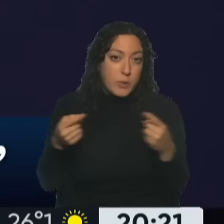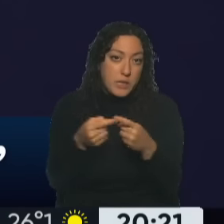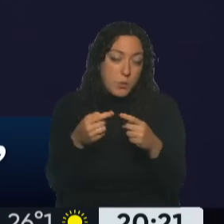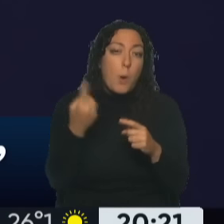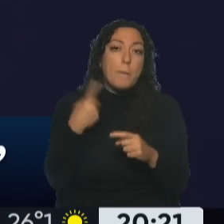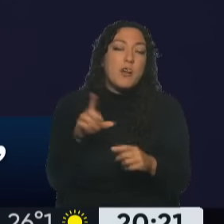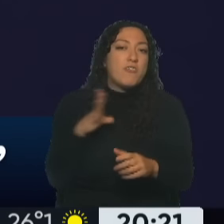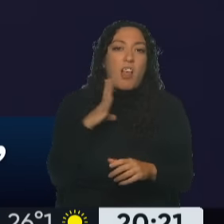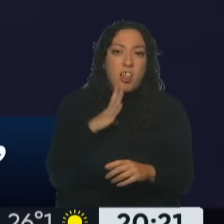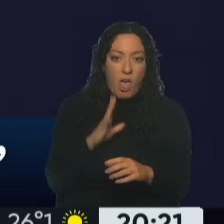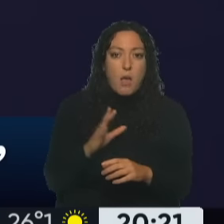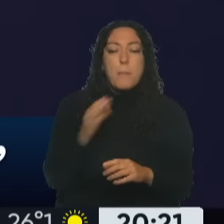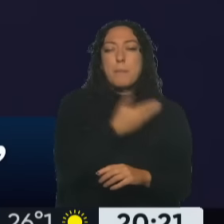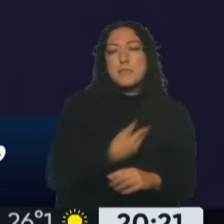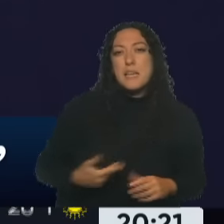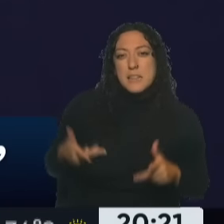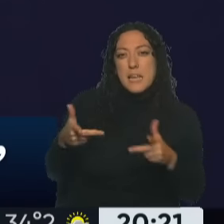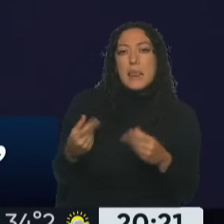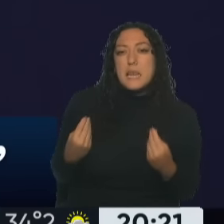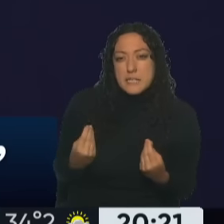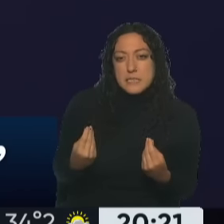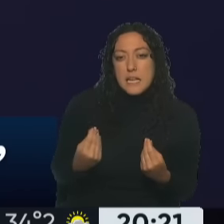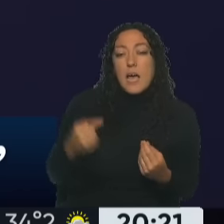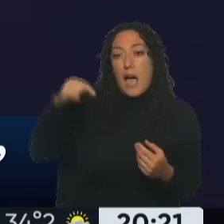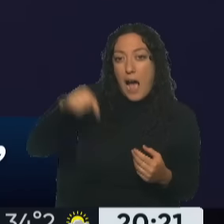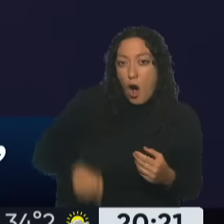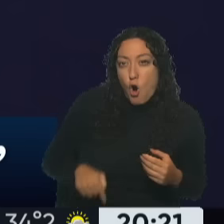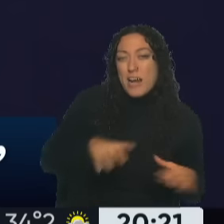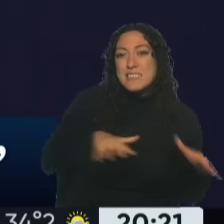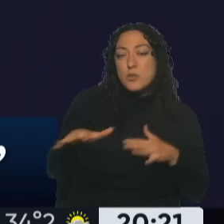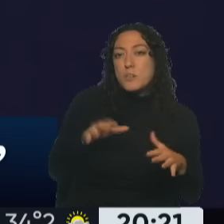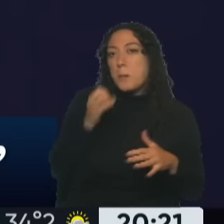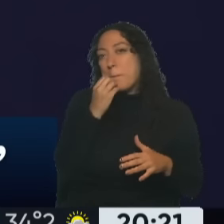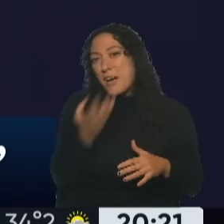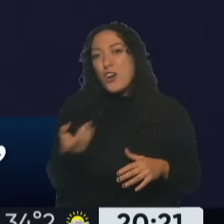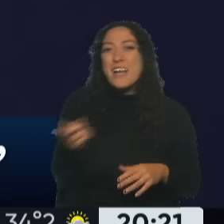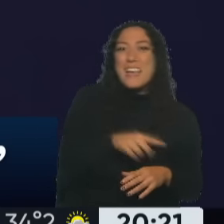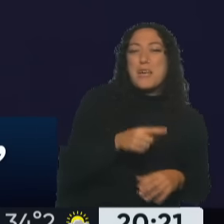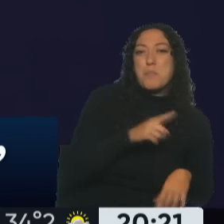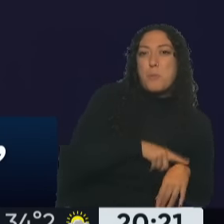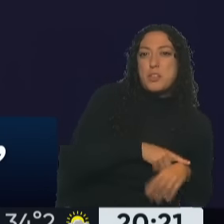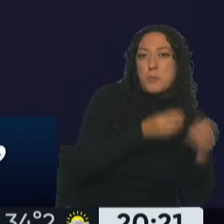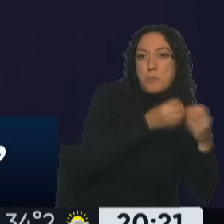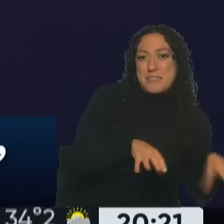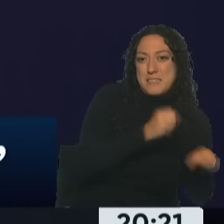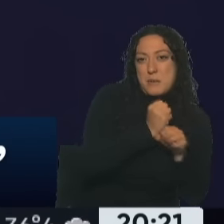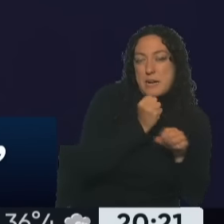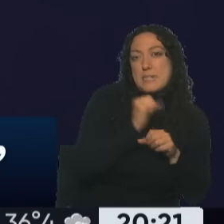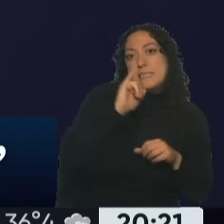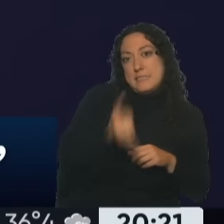probablemente el presidente dijo Es que hoy las condiciones son mejores que cuando asumimos Totalmente de acuerdo